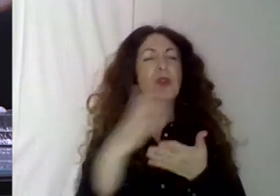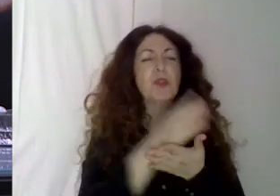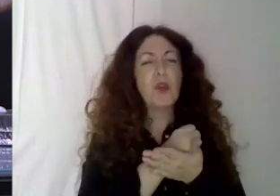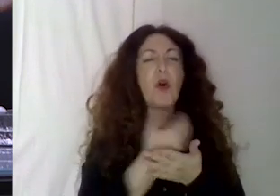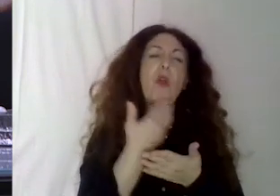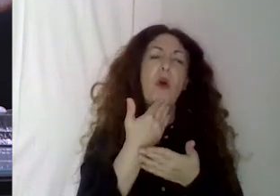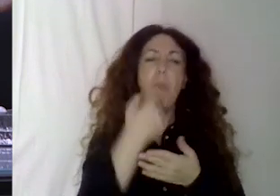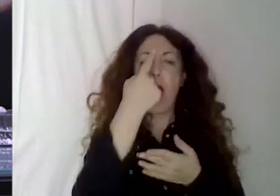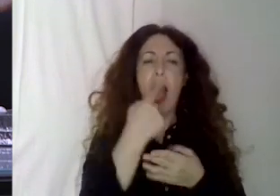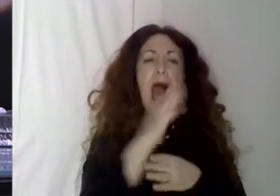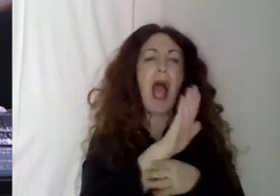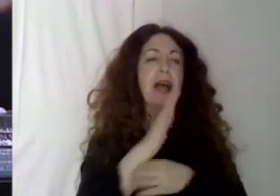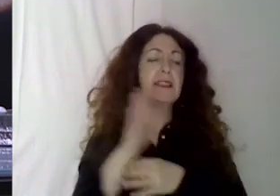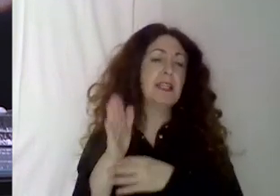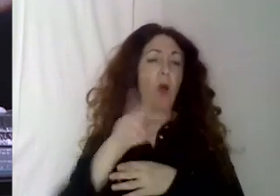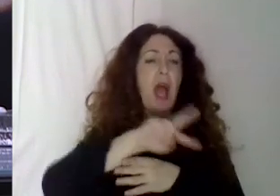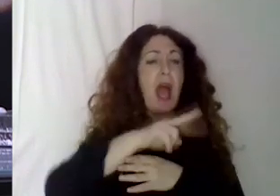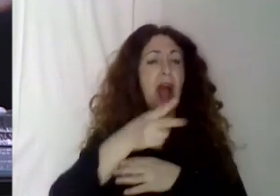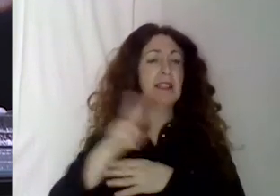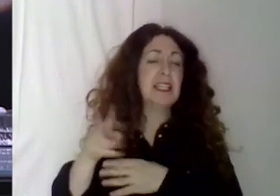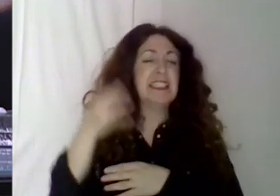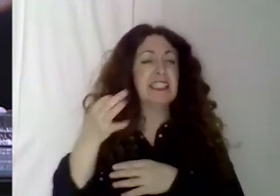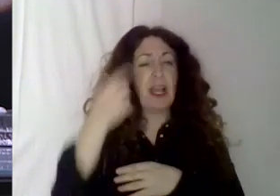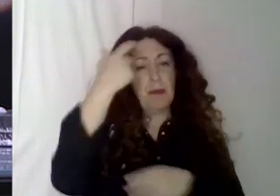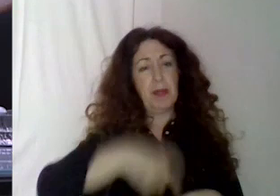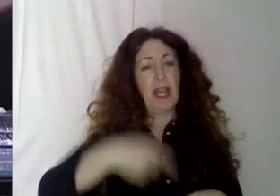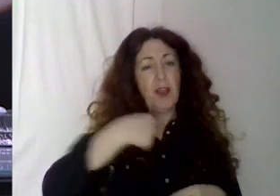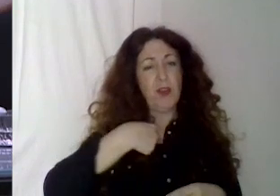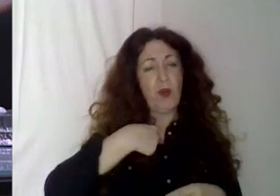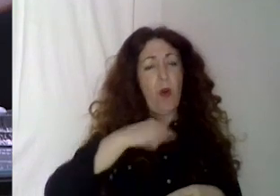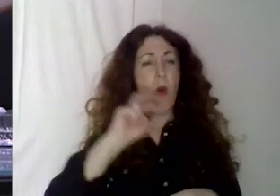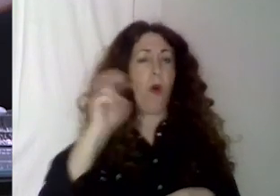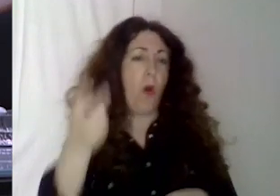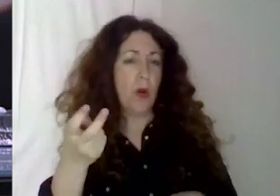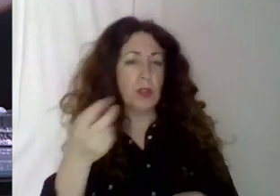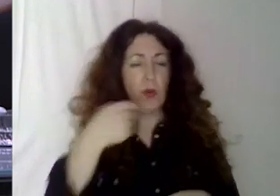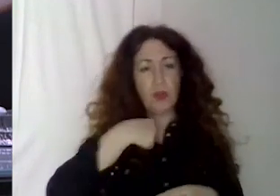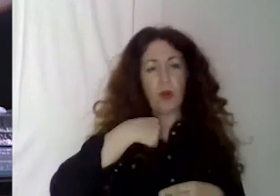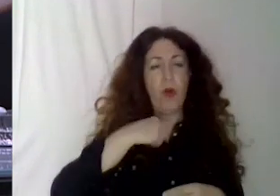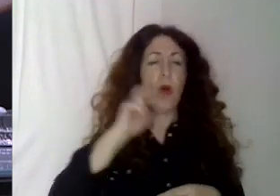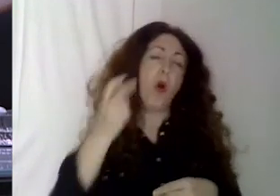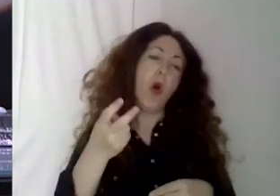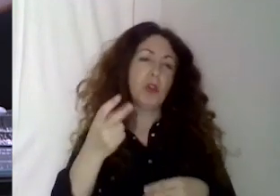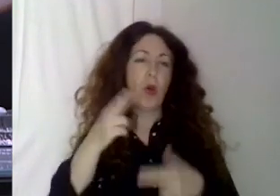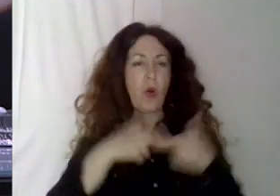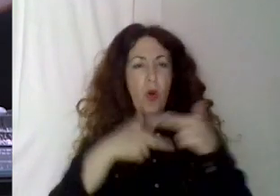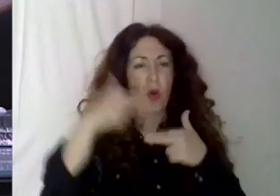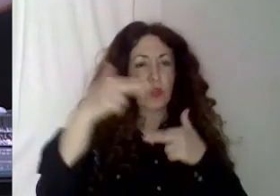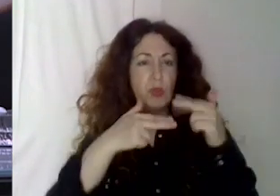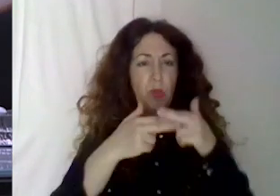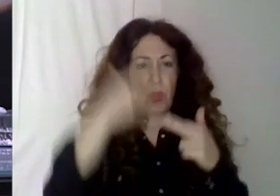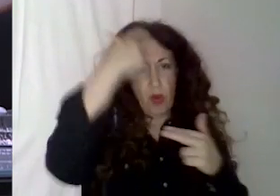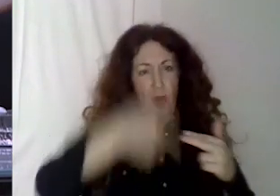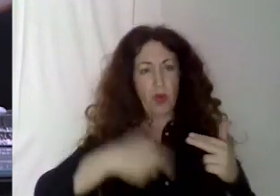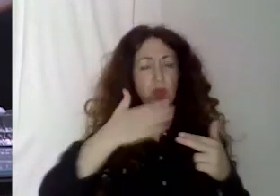siempre un yo y un otro que continuamente se confrontan. En la construcción del sujeto es cuando ese sujeto se encuentra con su madre en el espejo